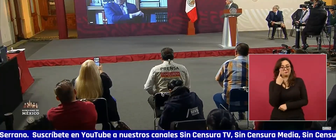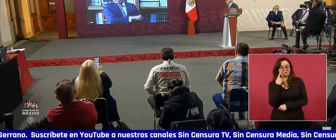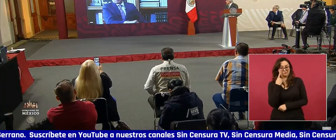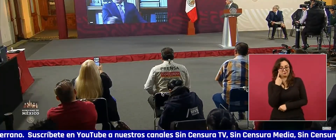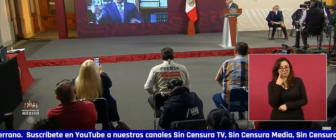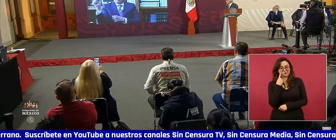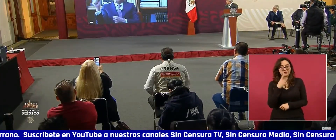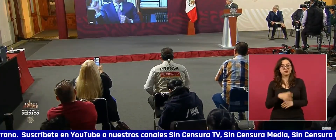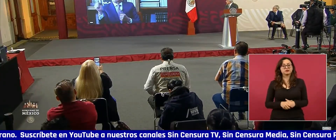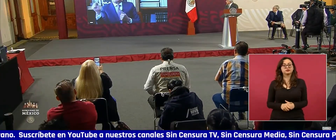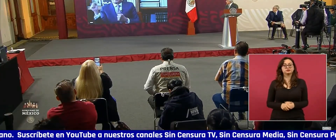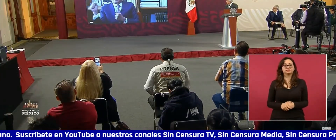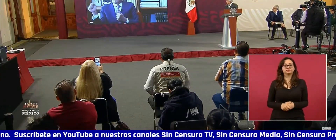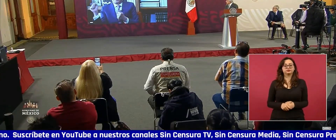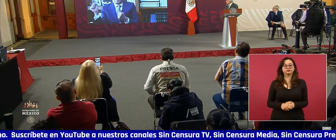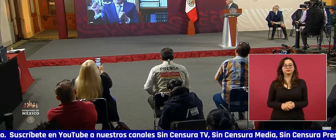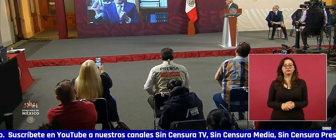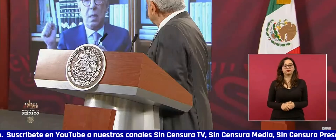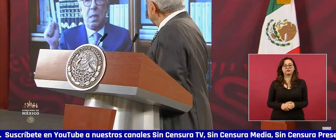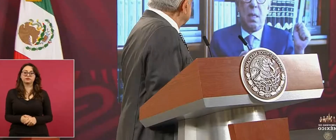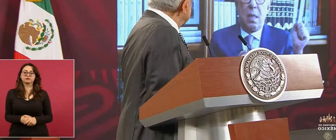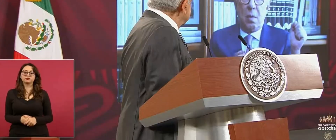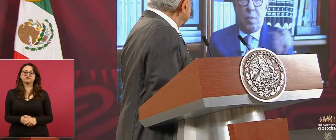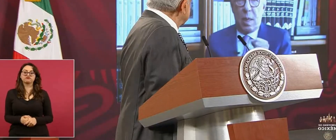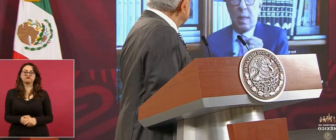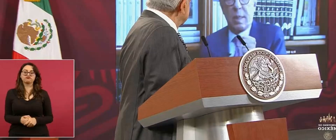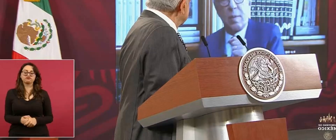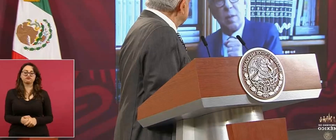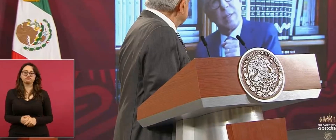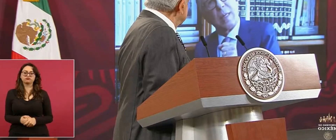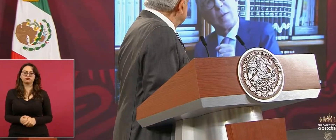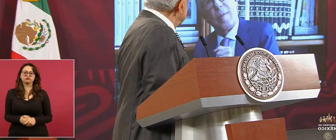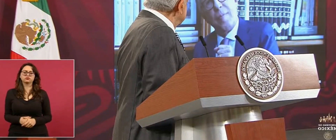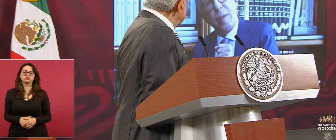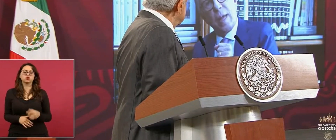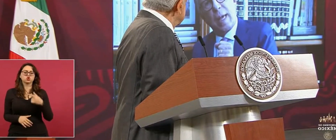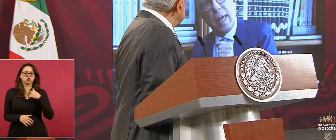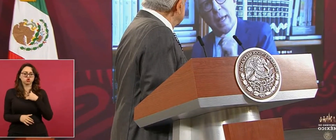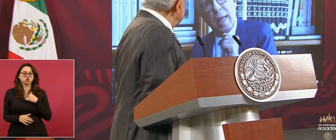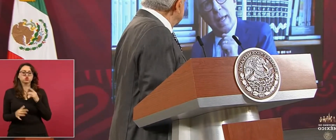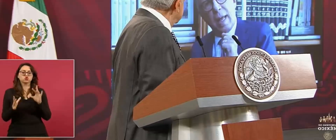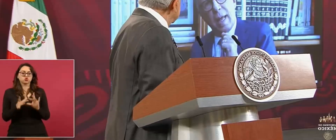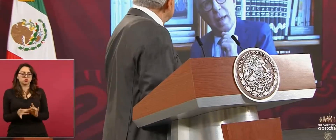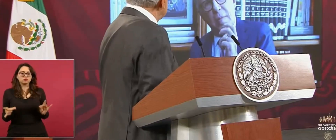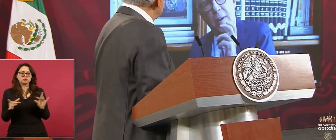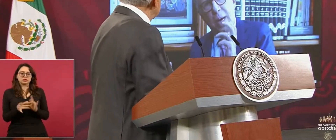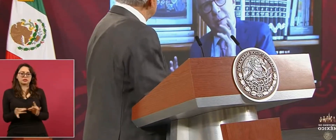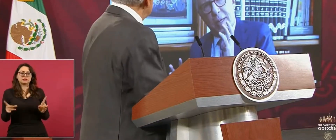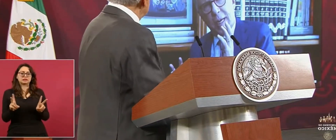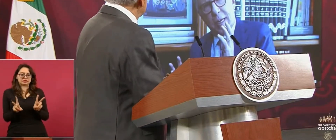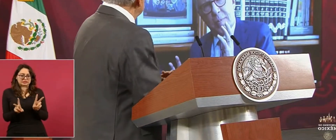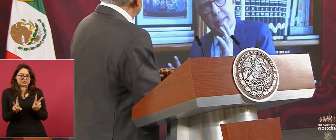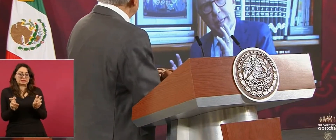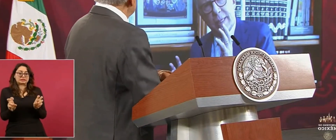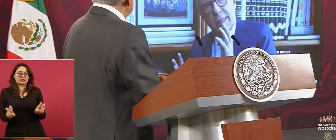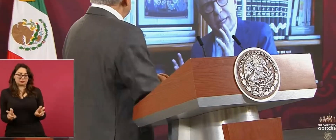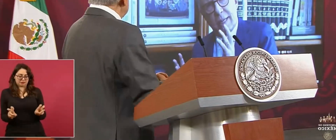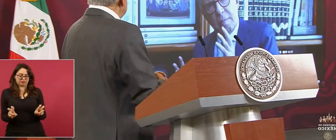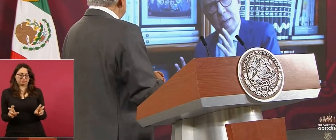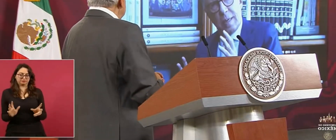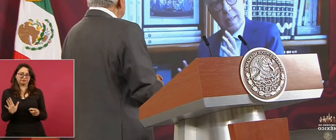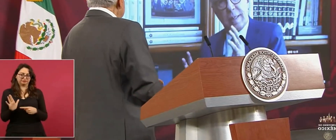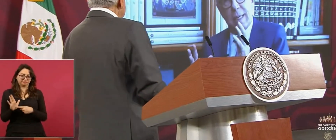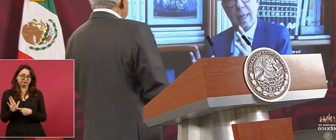primera vez que me echó la lámina para sacarme del tema, estaba yo diciendo que para evitar el presidente